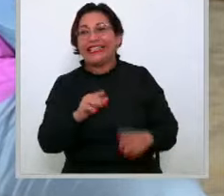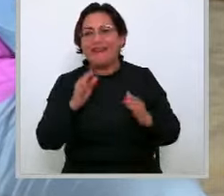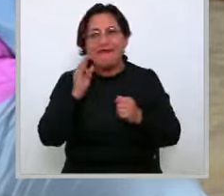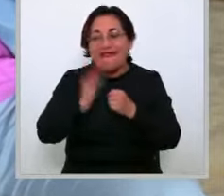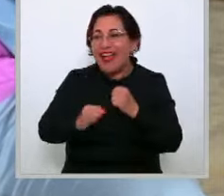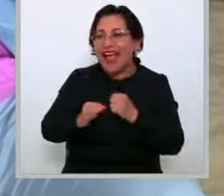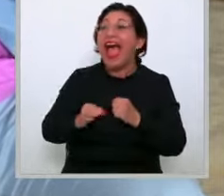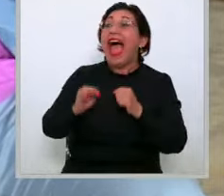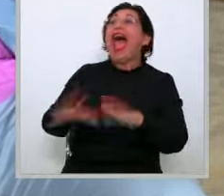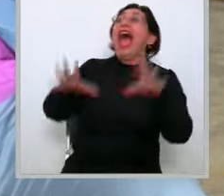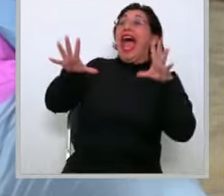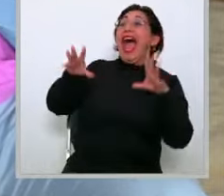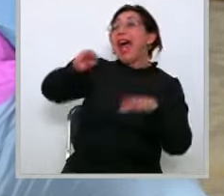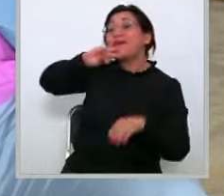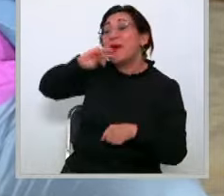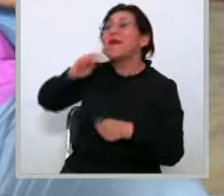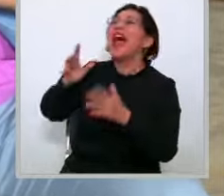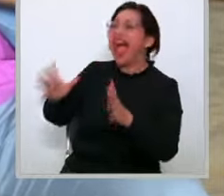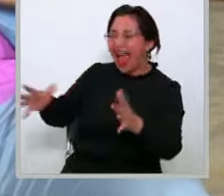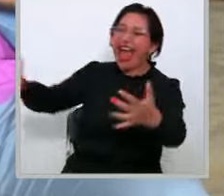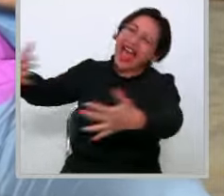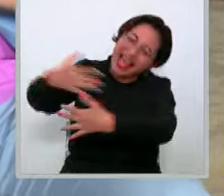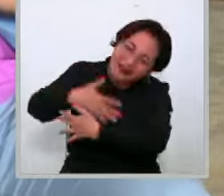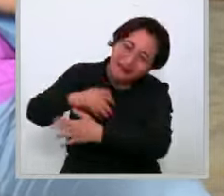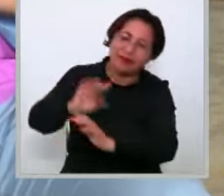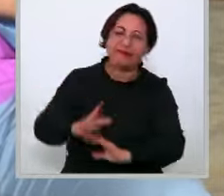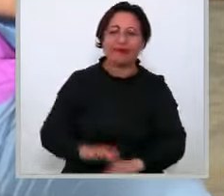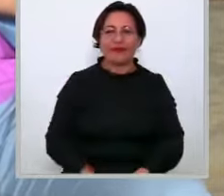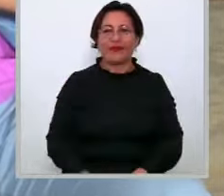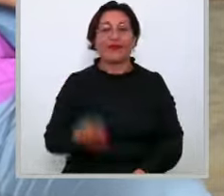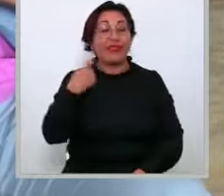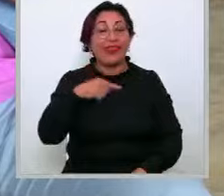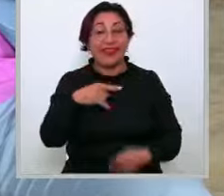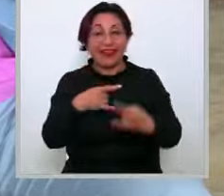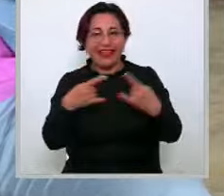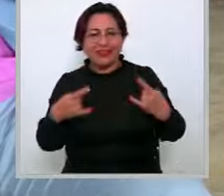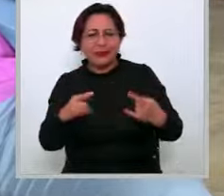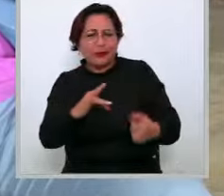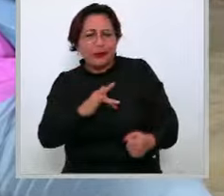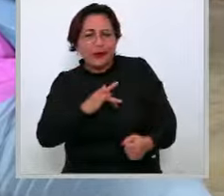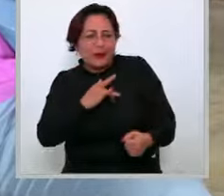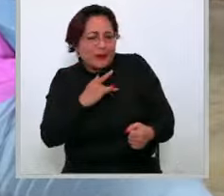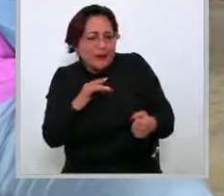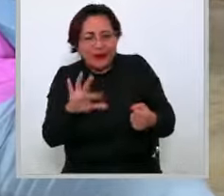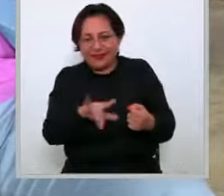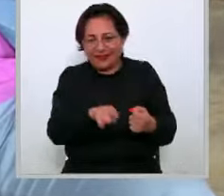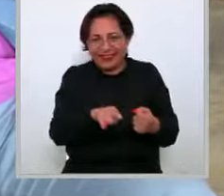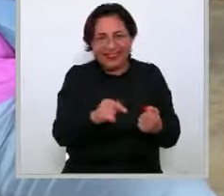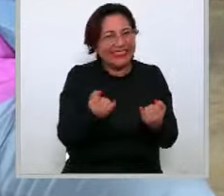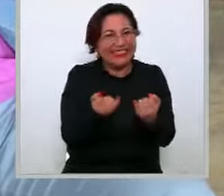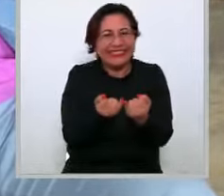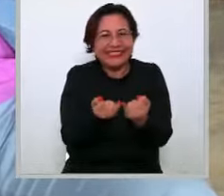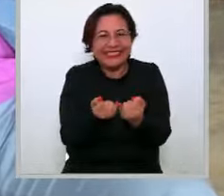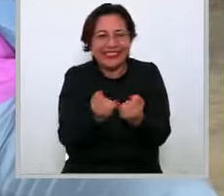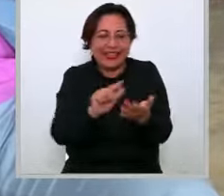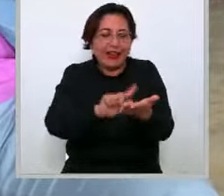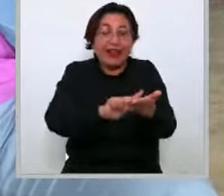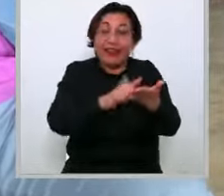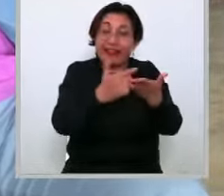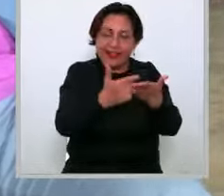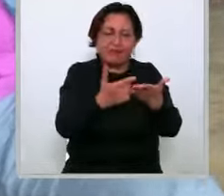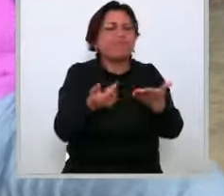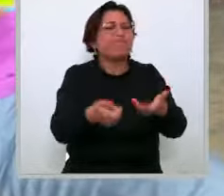estas páginas están teniendo una interacción. Por ejemplo, aquí nos invita también a justamente sentir la textura del conejito, ¿o no?